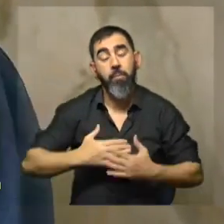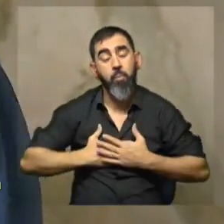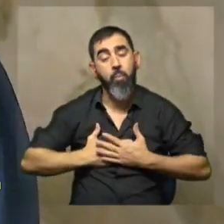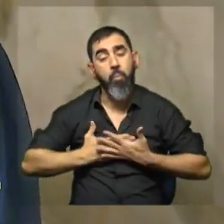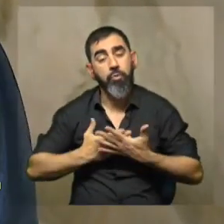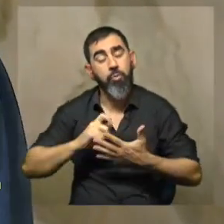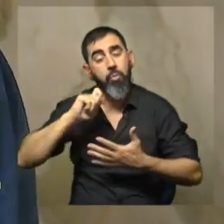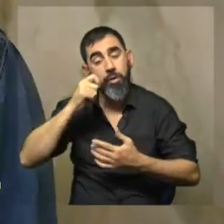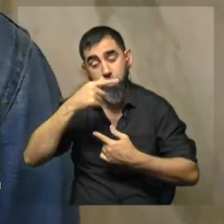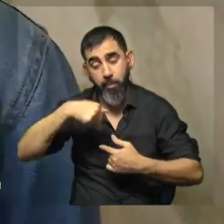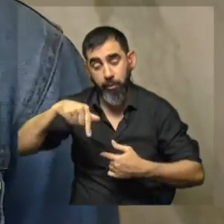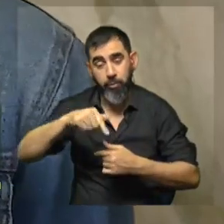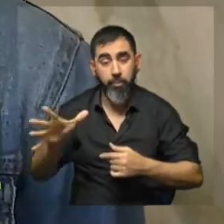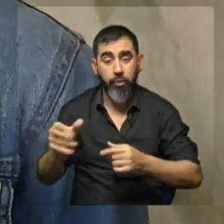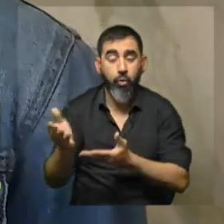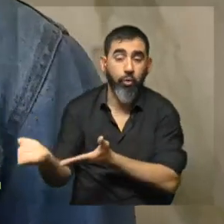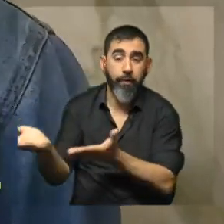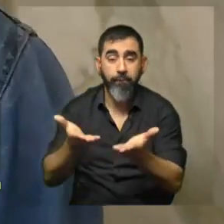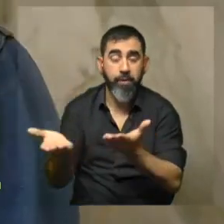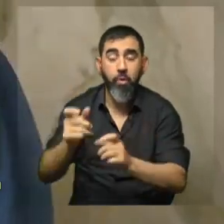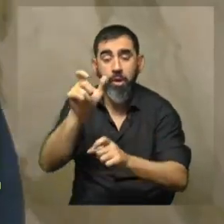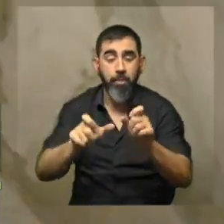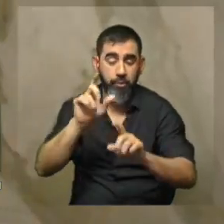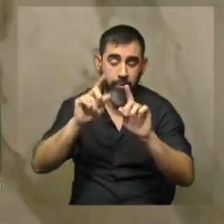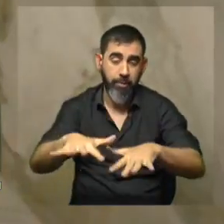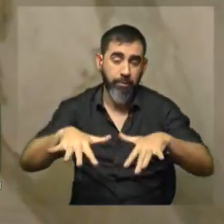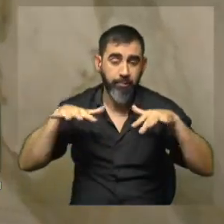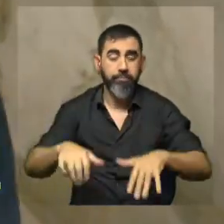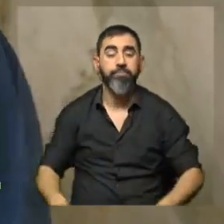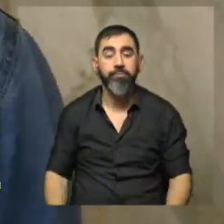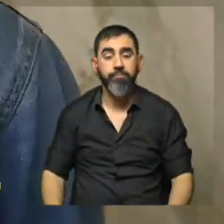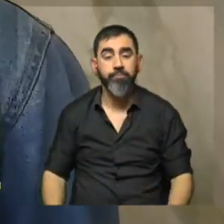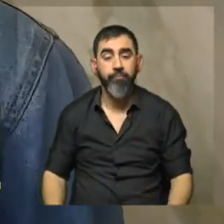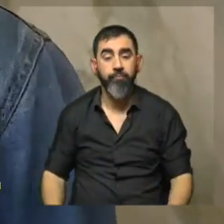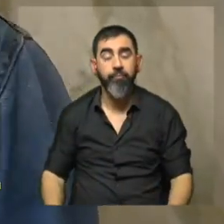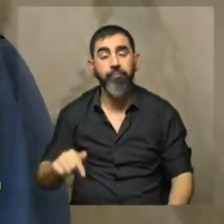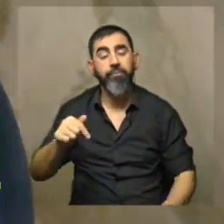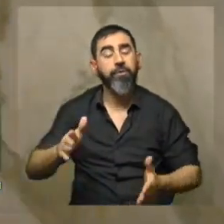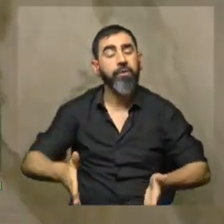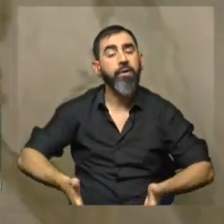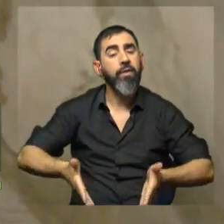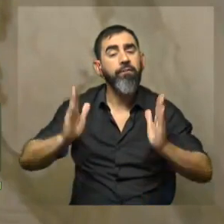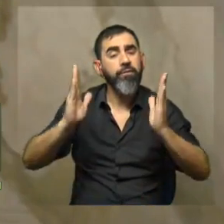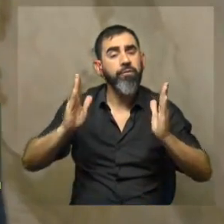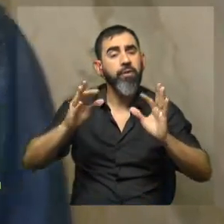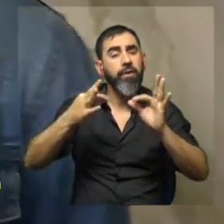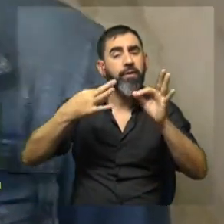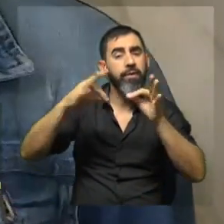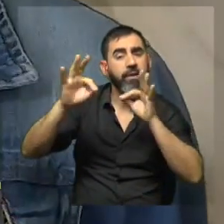grande para nosotros y para todos los invitados que van a estar y para la gente también. Sebastián, este es un edificio que tiene detalles